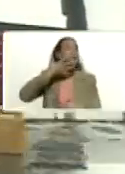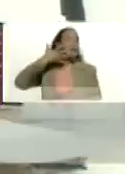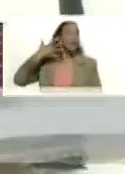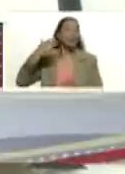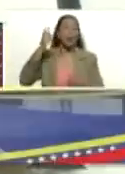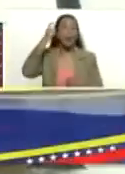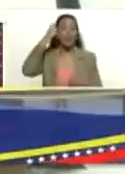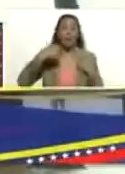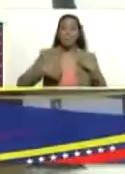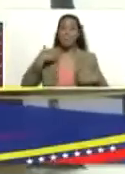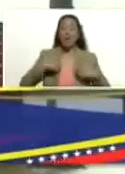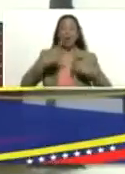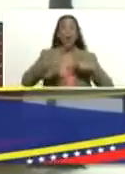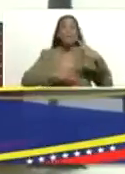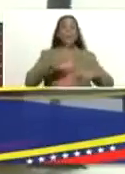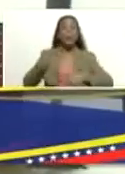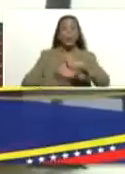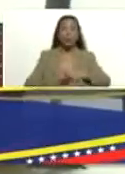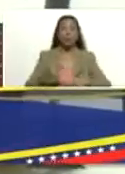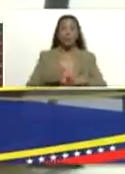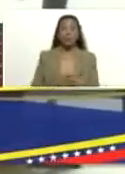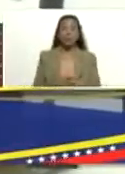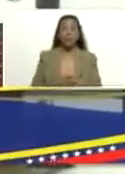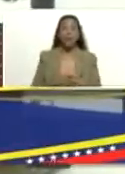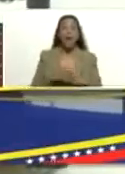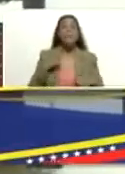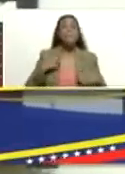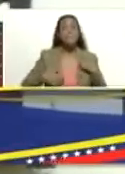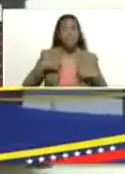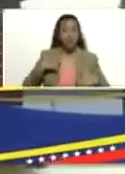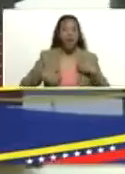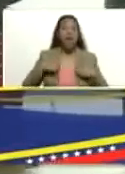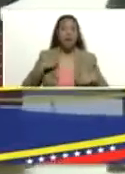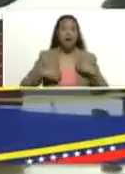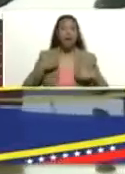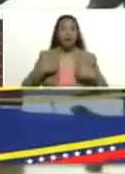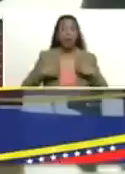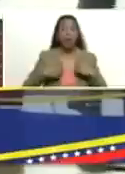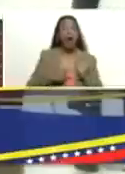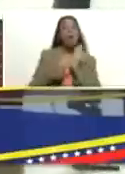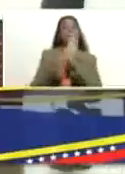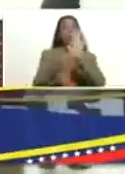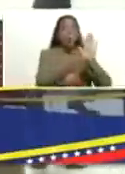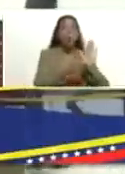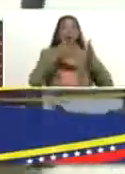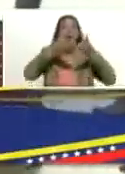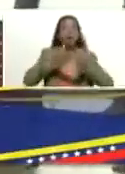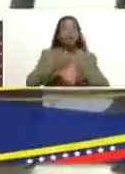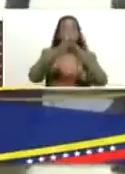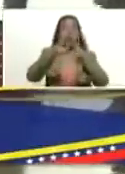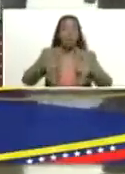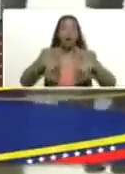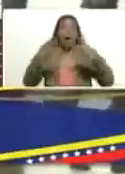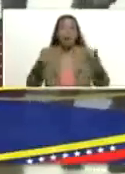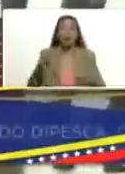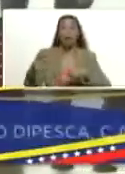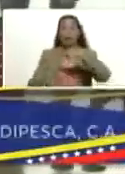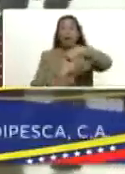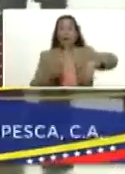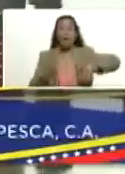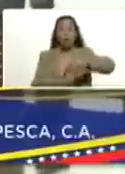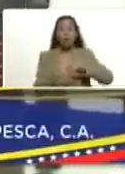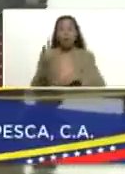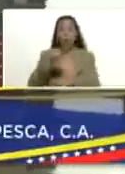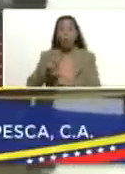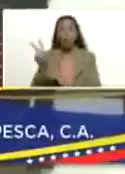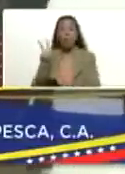miércoles productivo, miércoles pesquero, miércoles donde está la pesca a la vanguardia de la revolución venezolana. Y